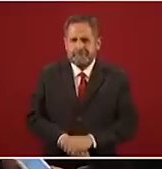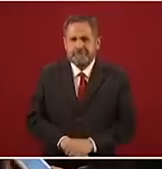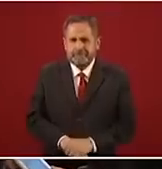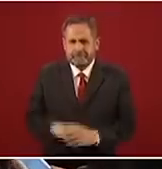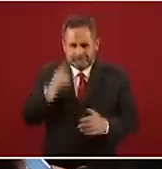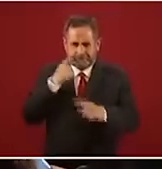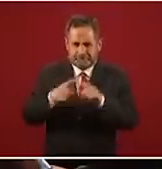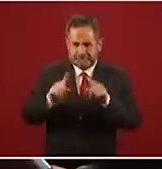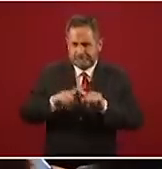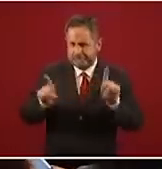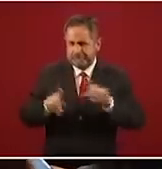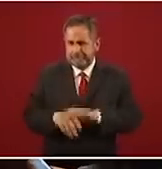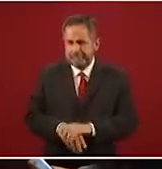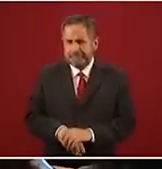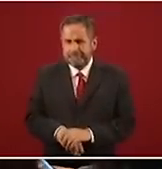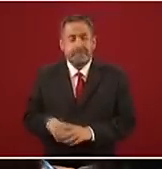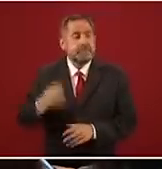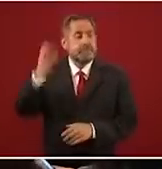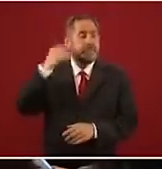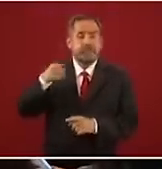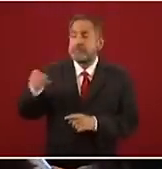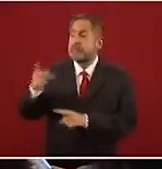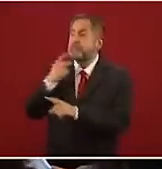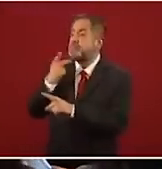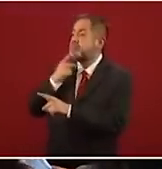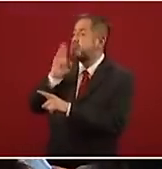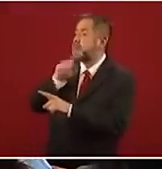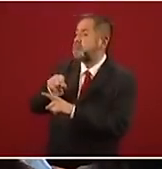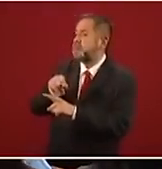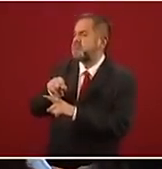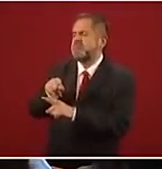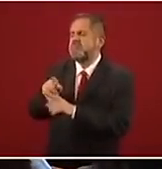mostrar la diferencia. Le iba mal a un político,